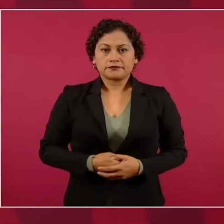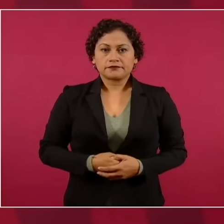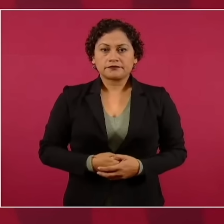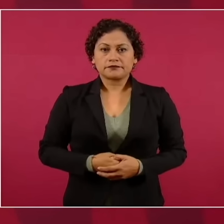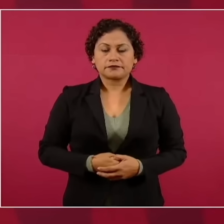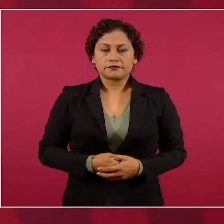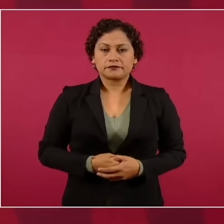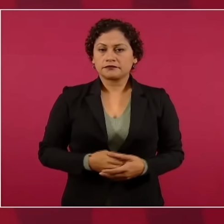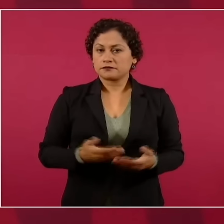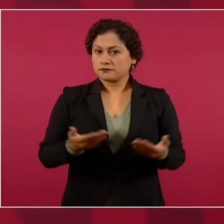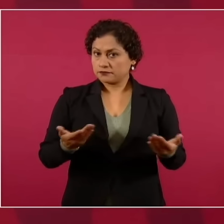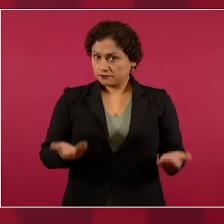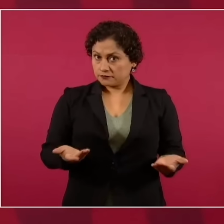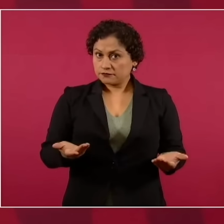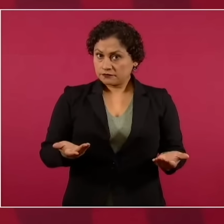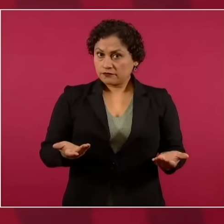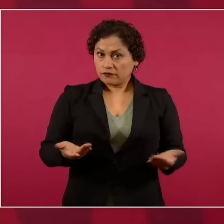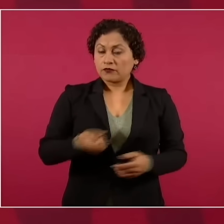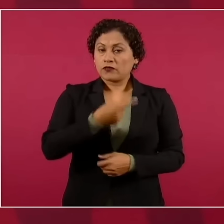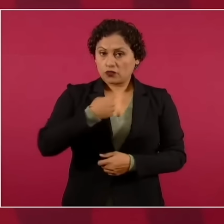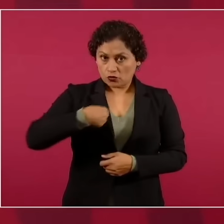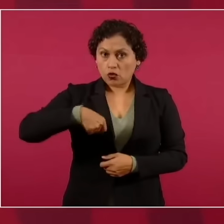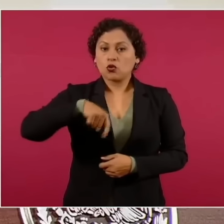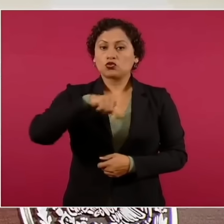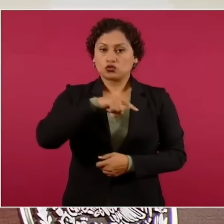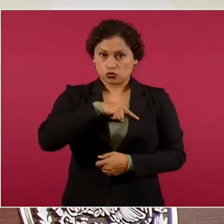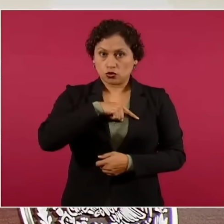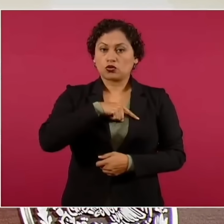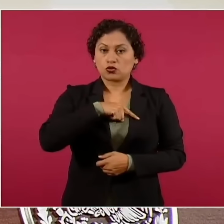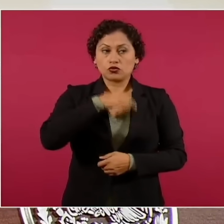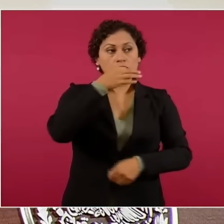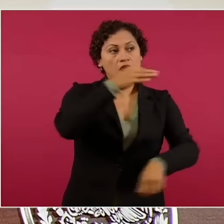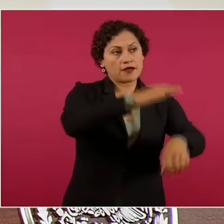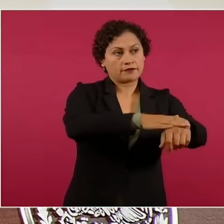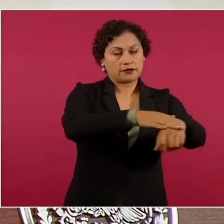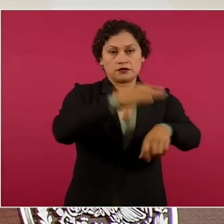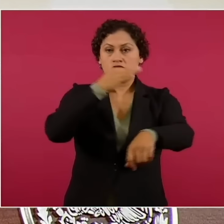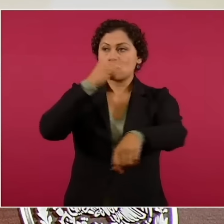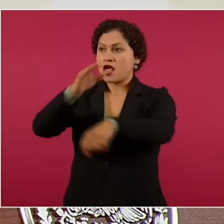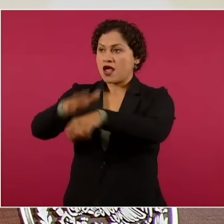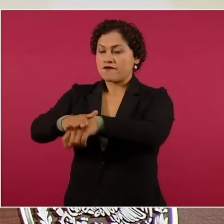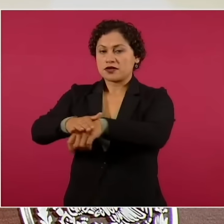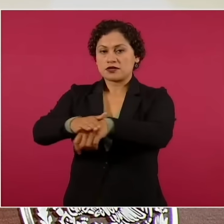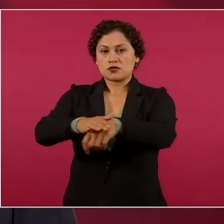Y lo que estamos impulsando es que haya paz.